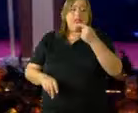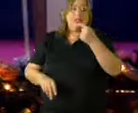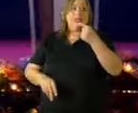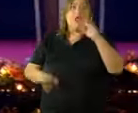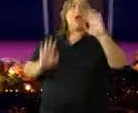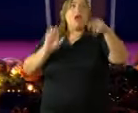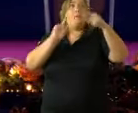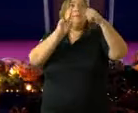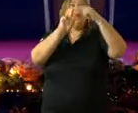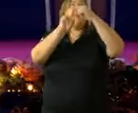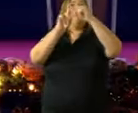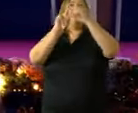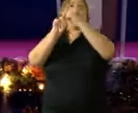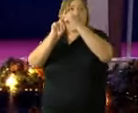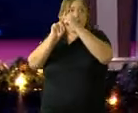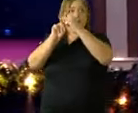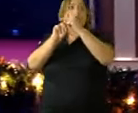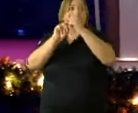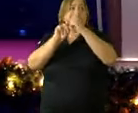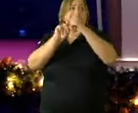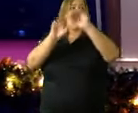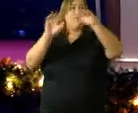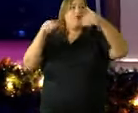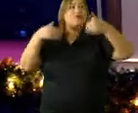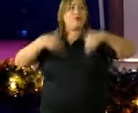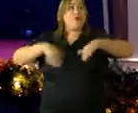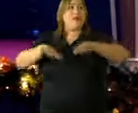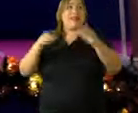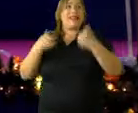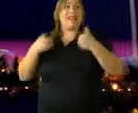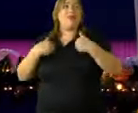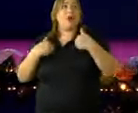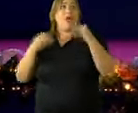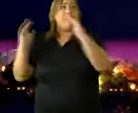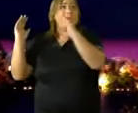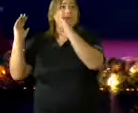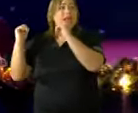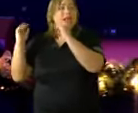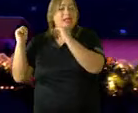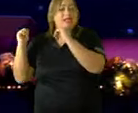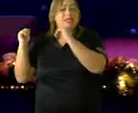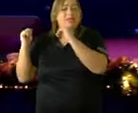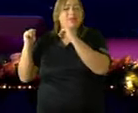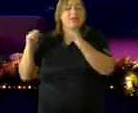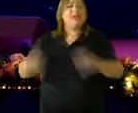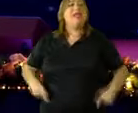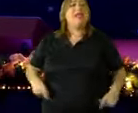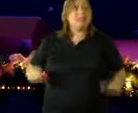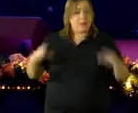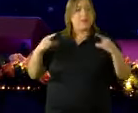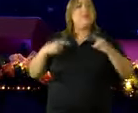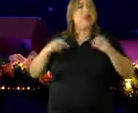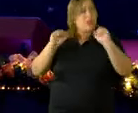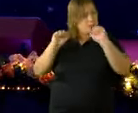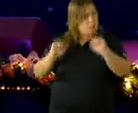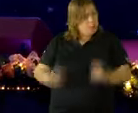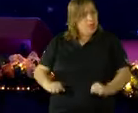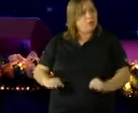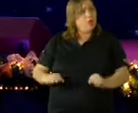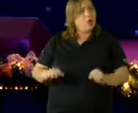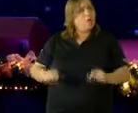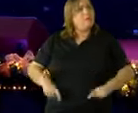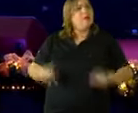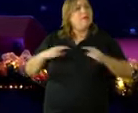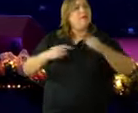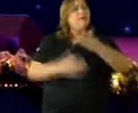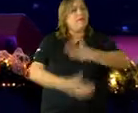a decirle que hay esperanza, a decirle que hay un Dios que nos ama, a decirle que esta vida sí se puede vivir feliz si